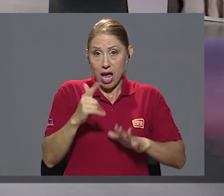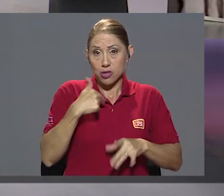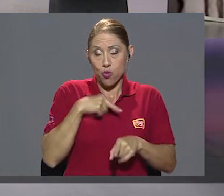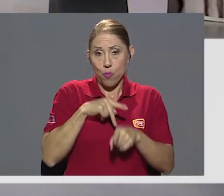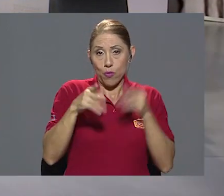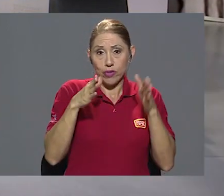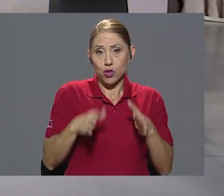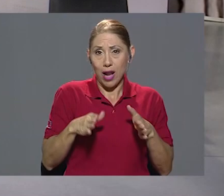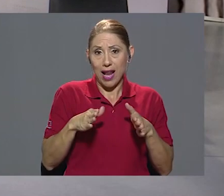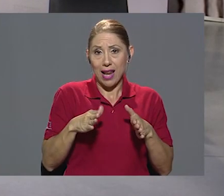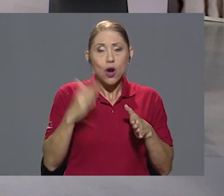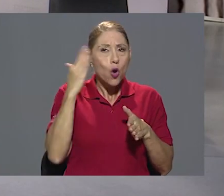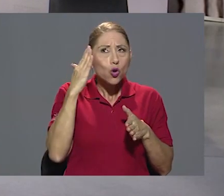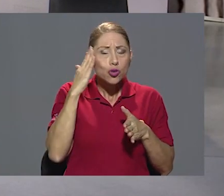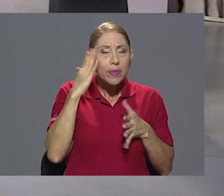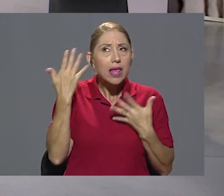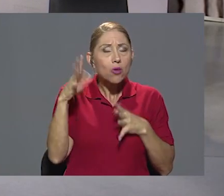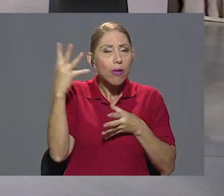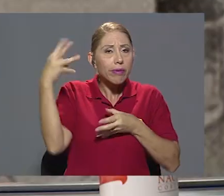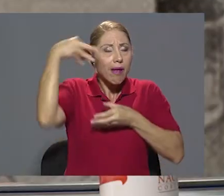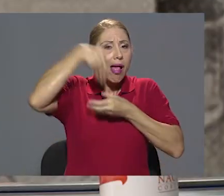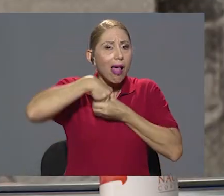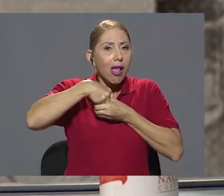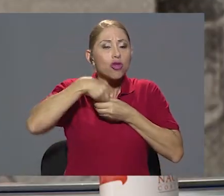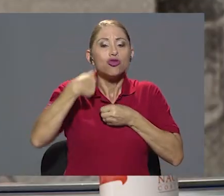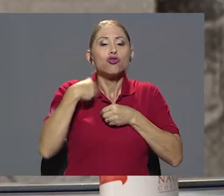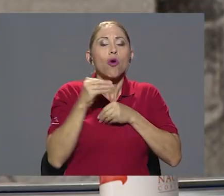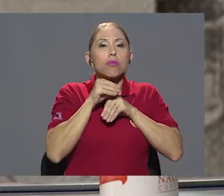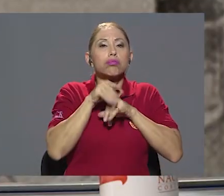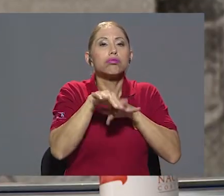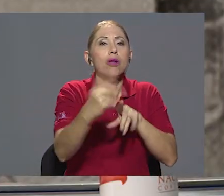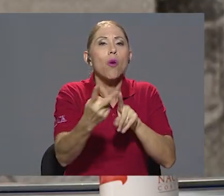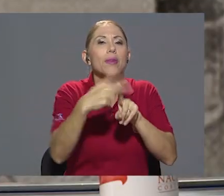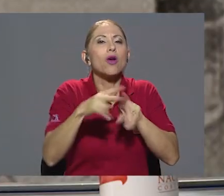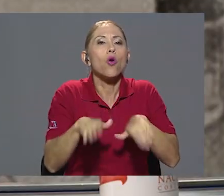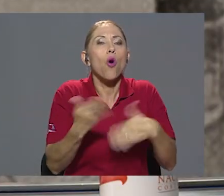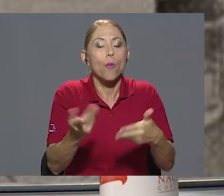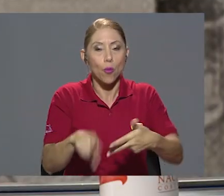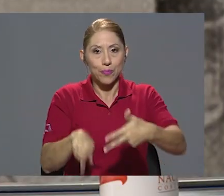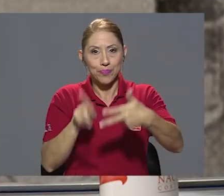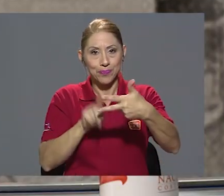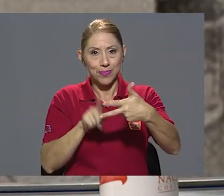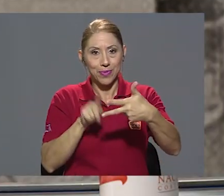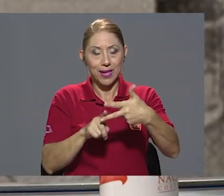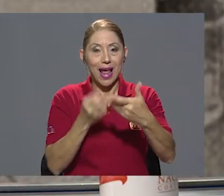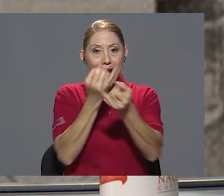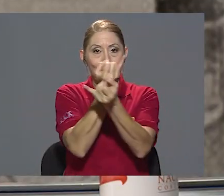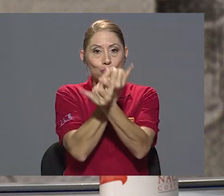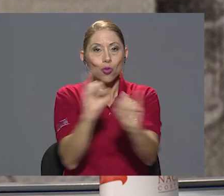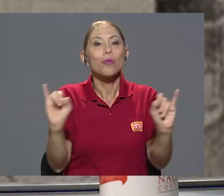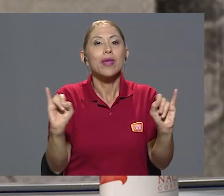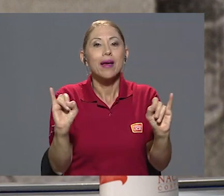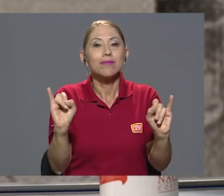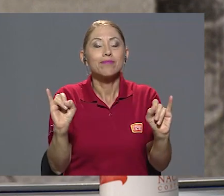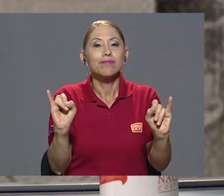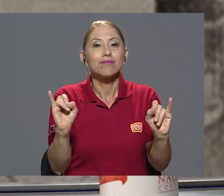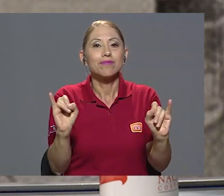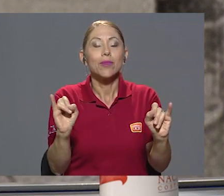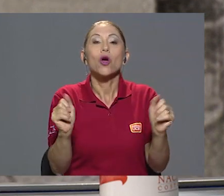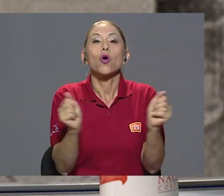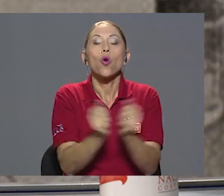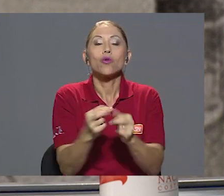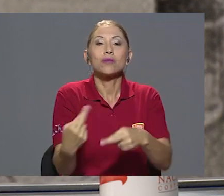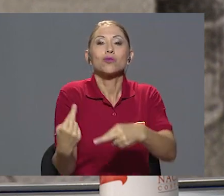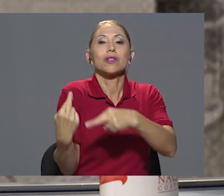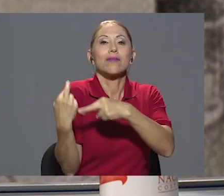aplico como profesional universitario ese conocimiento que he recibido. Luego viene la autonomía con